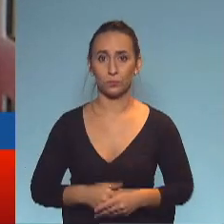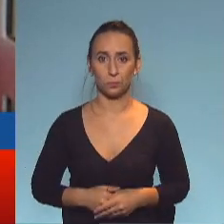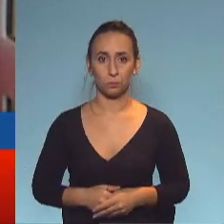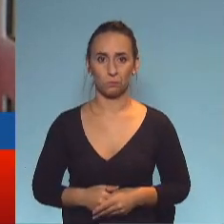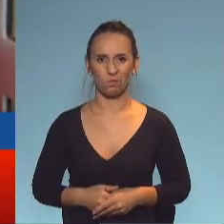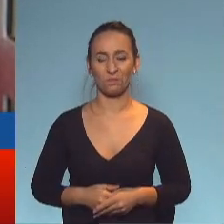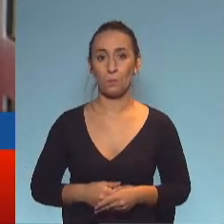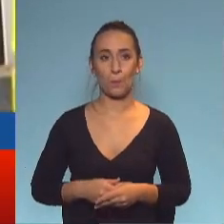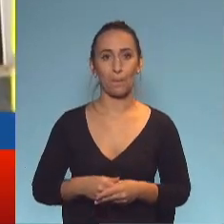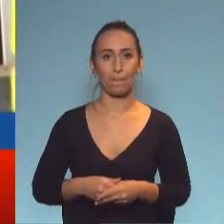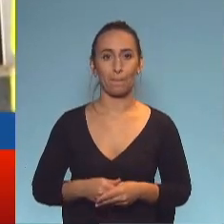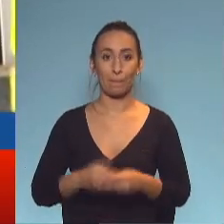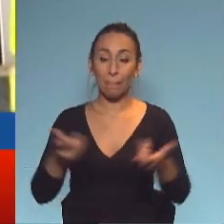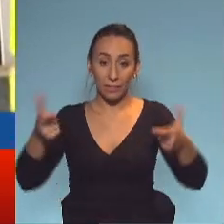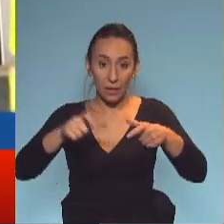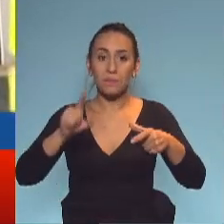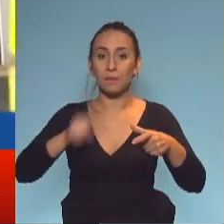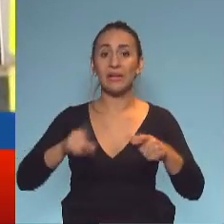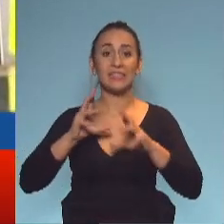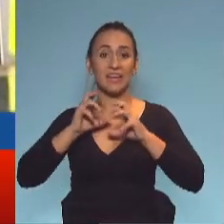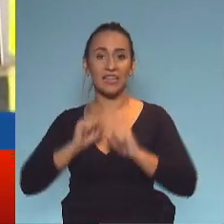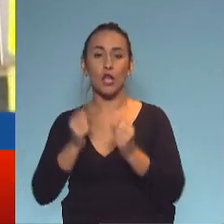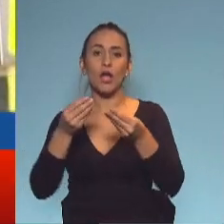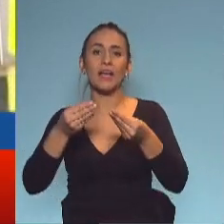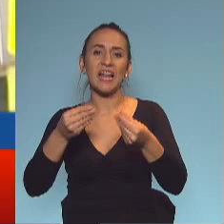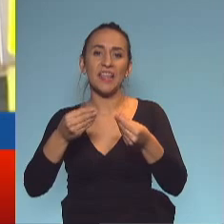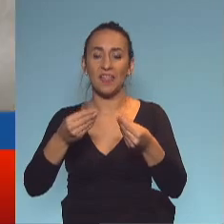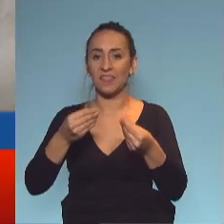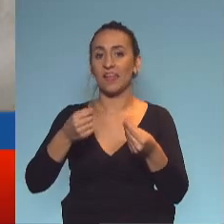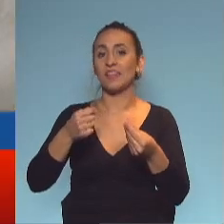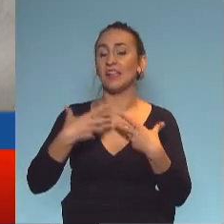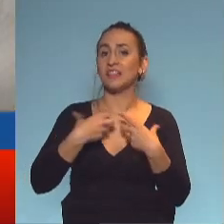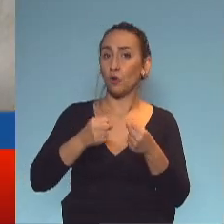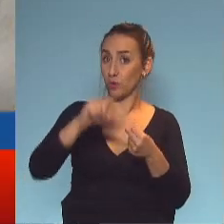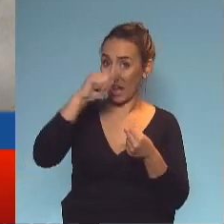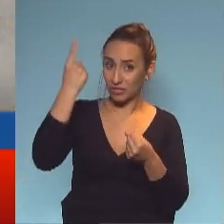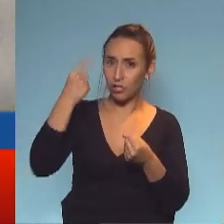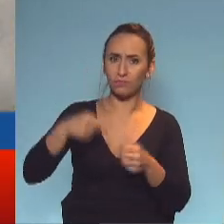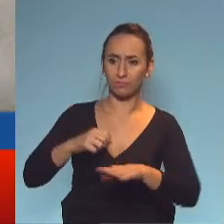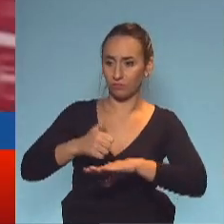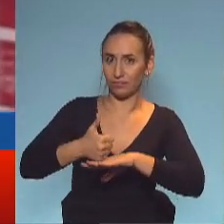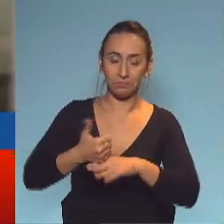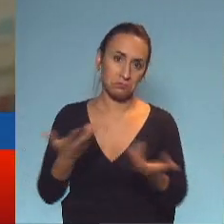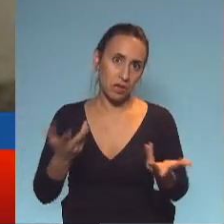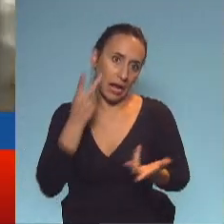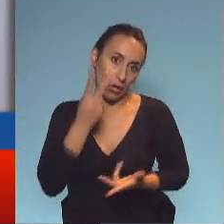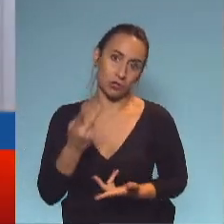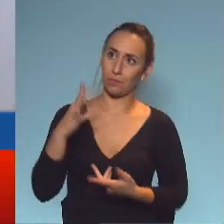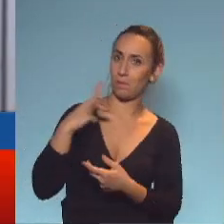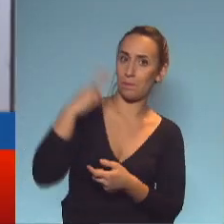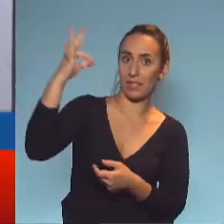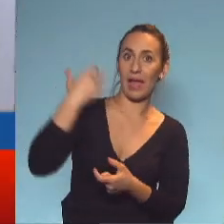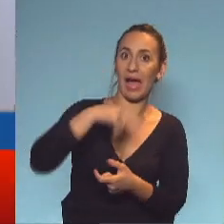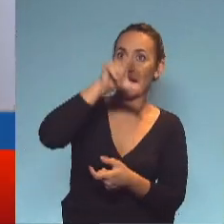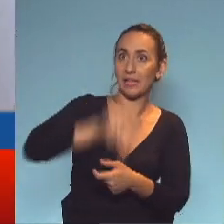Del encuentro participó además el secretario de Calidad en Salud de la Nación, quien destacó que la Argentina haya sido elegida para avanzar en esta fase